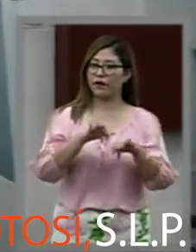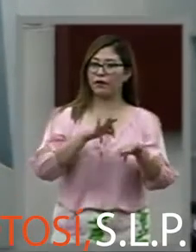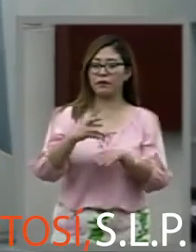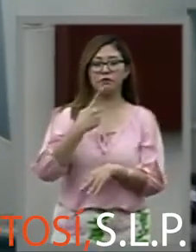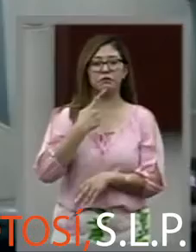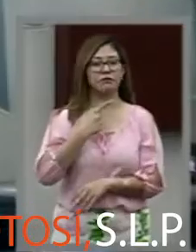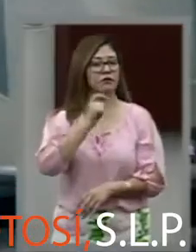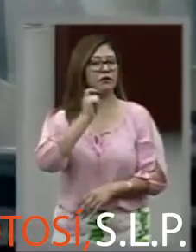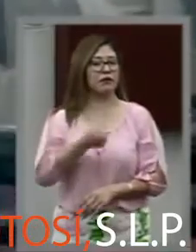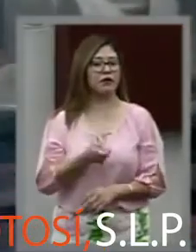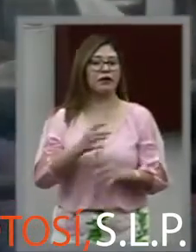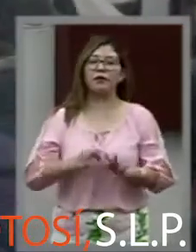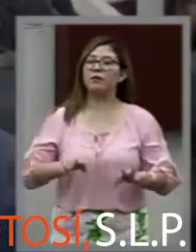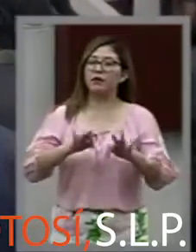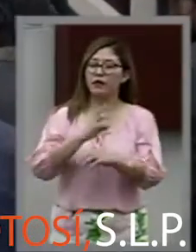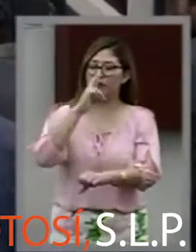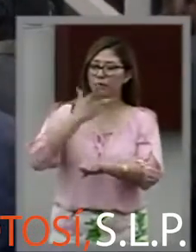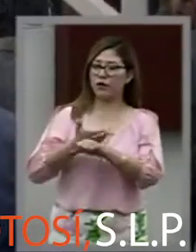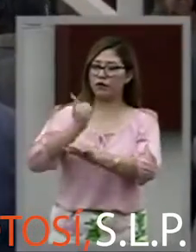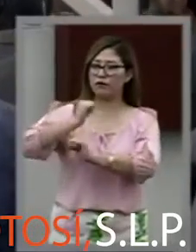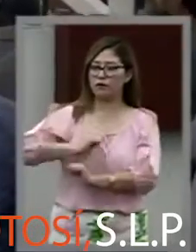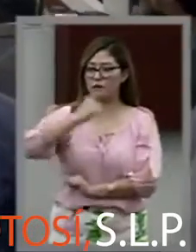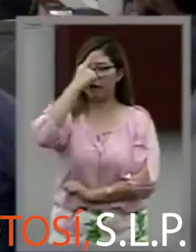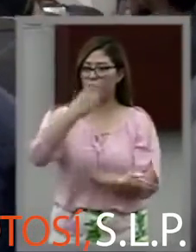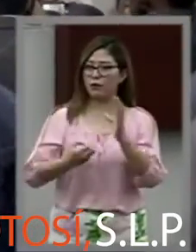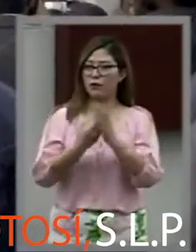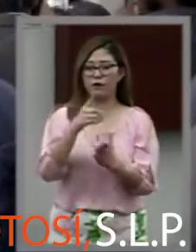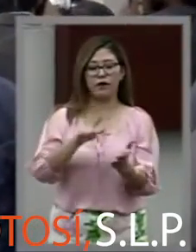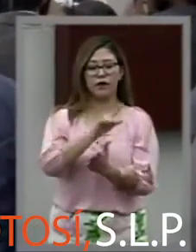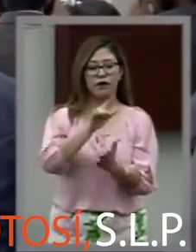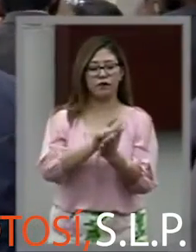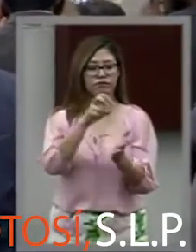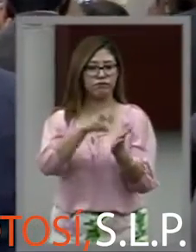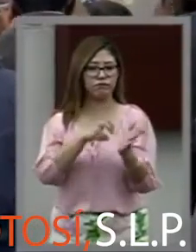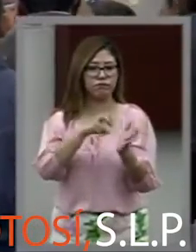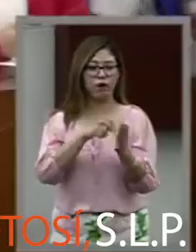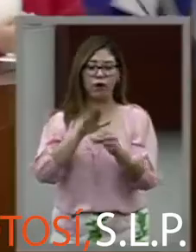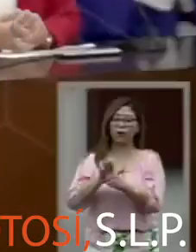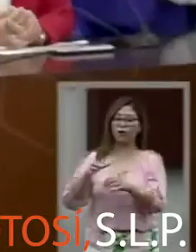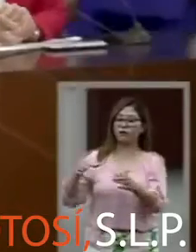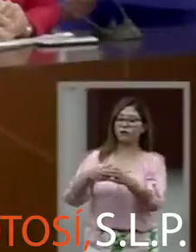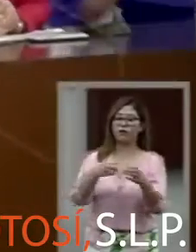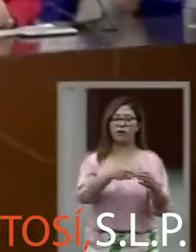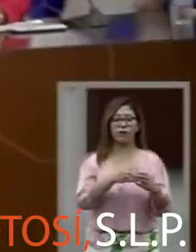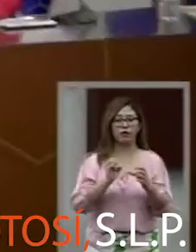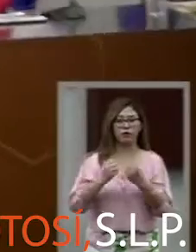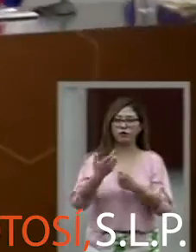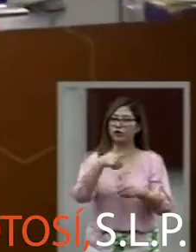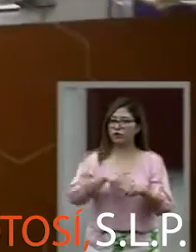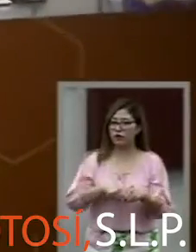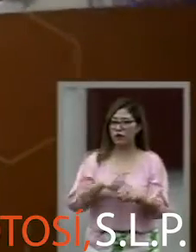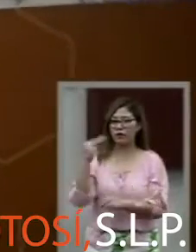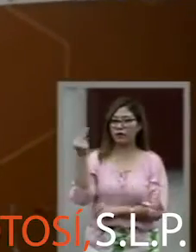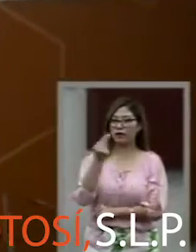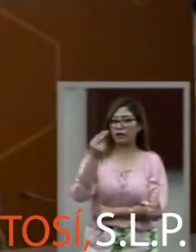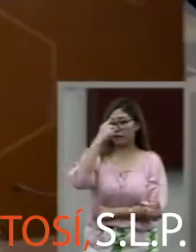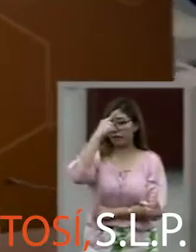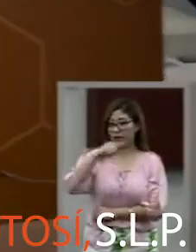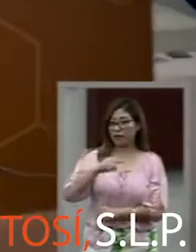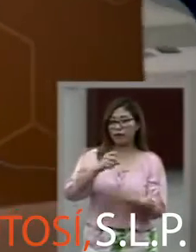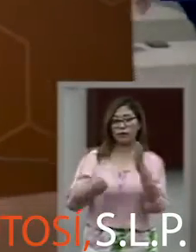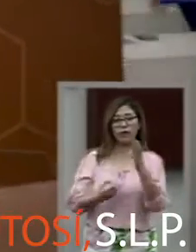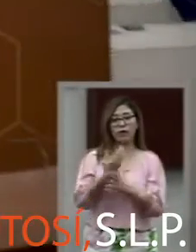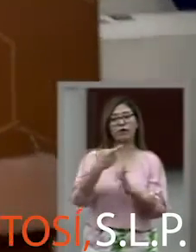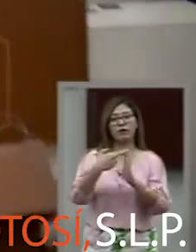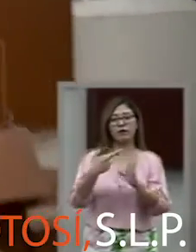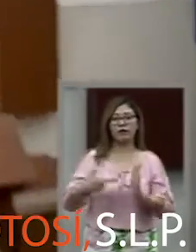como en materia de educación juárez córdoba agregó que se emitieron de 451 decretos y reconoció que